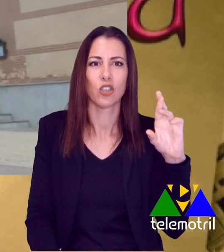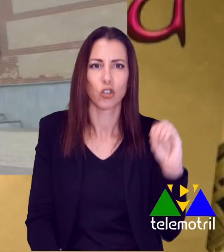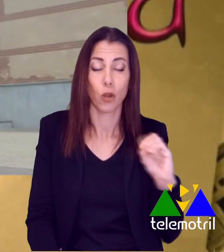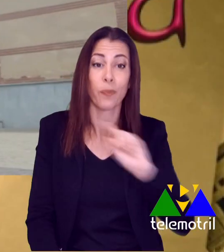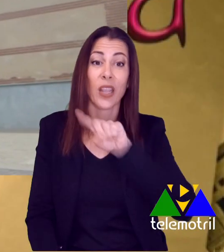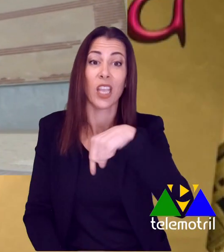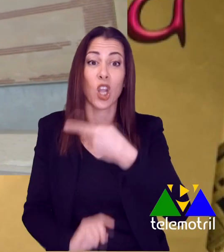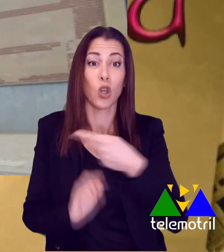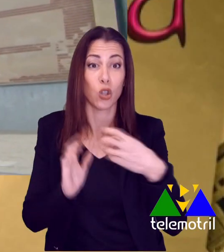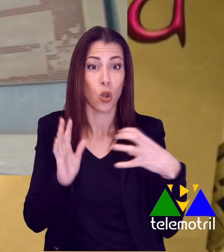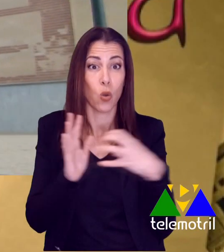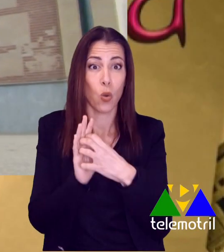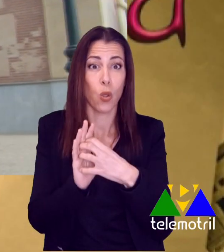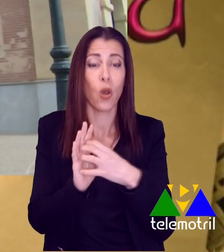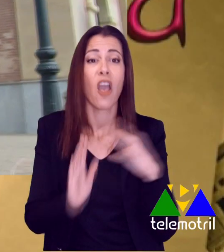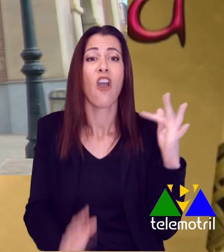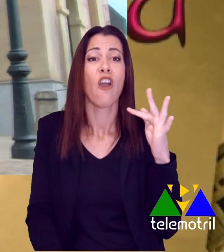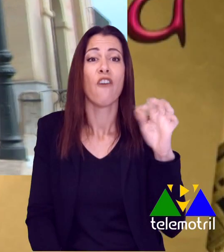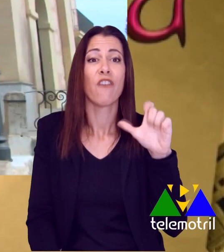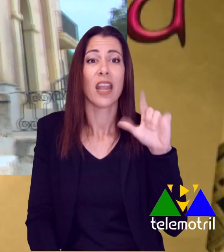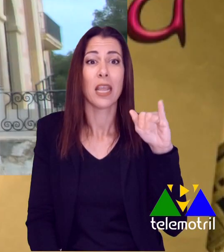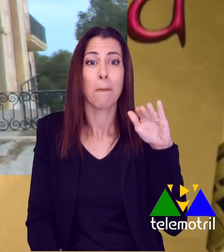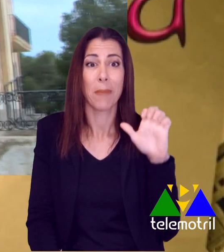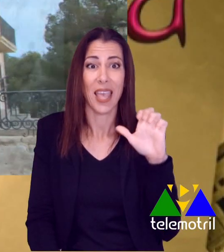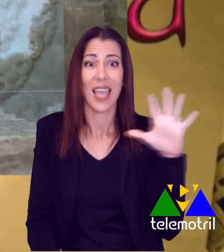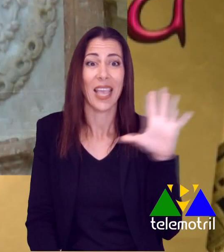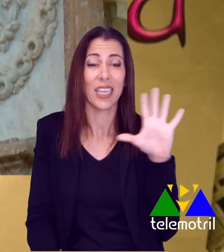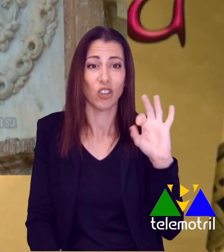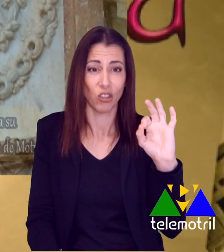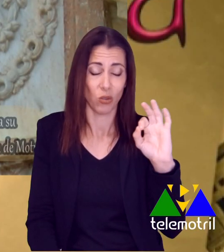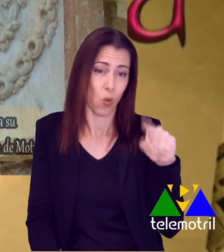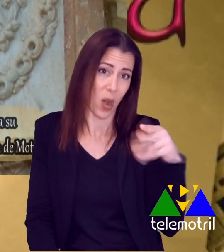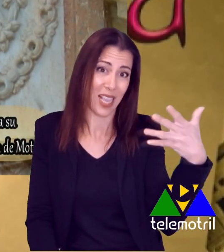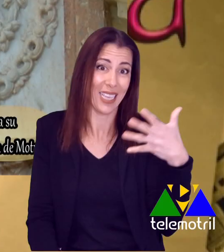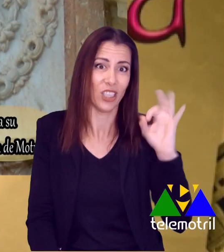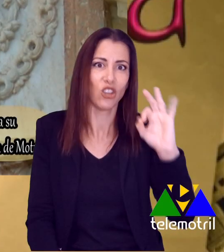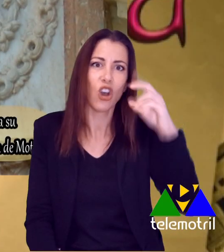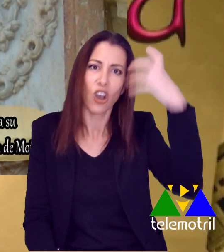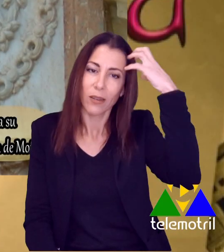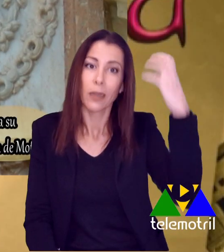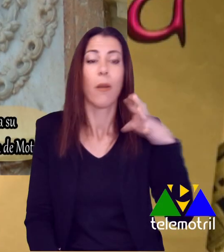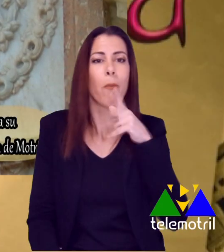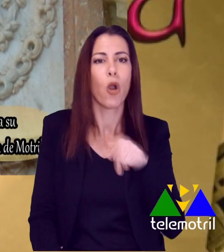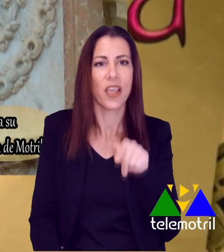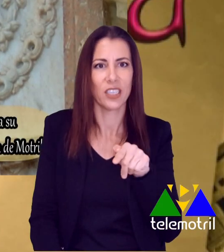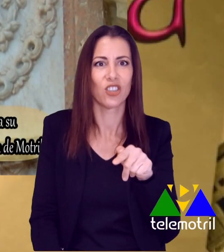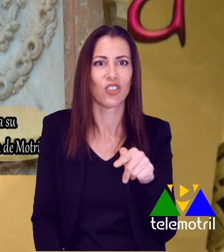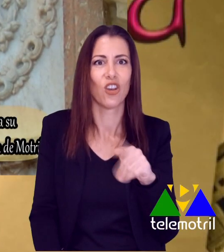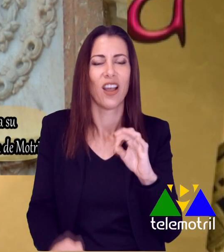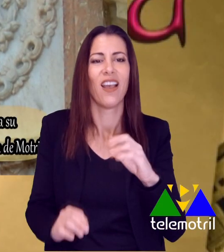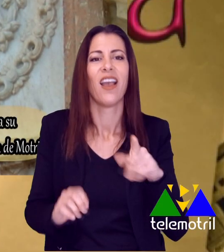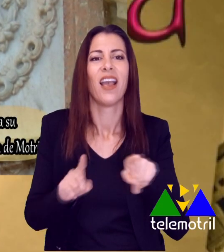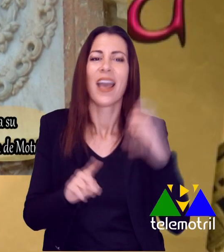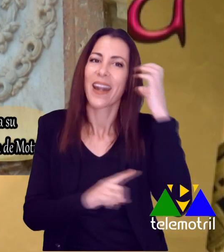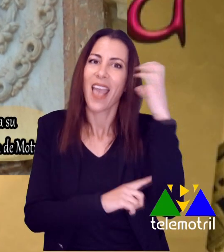V. Felipe V. Porque Felipe V es el que concede el patronato real al santuario, por eso se llama Real Santuario de